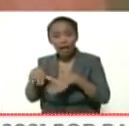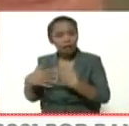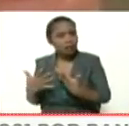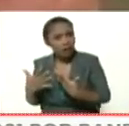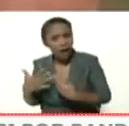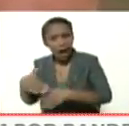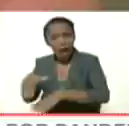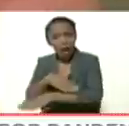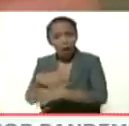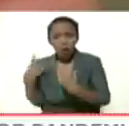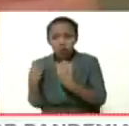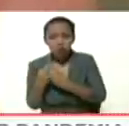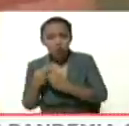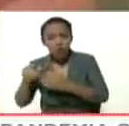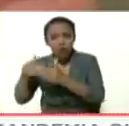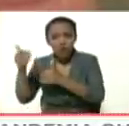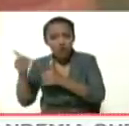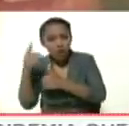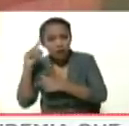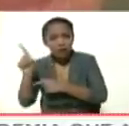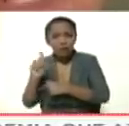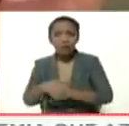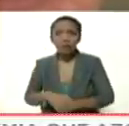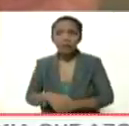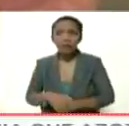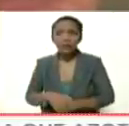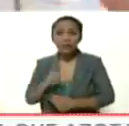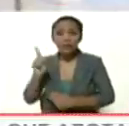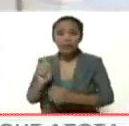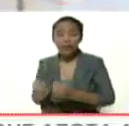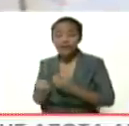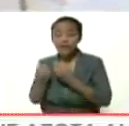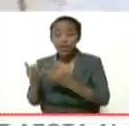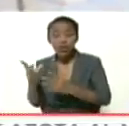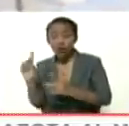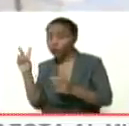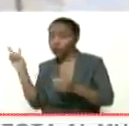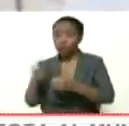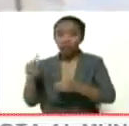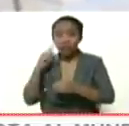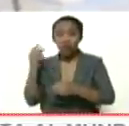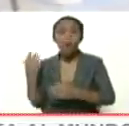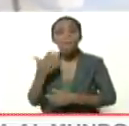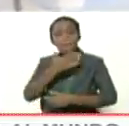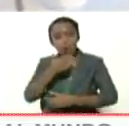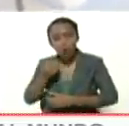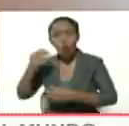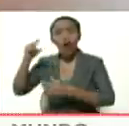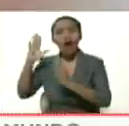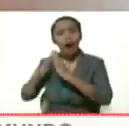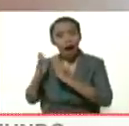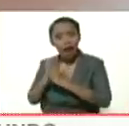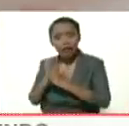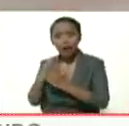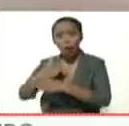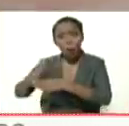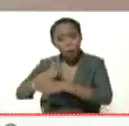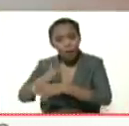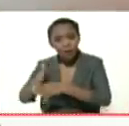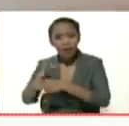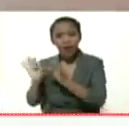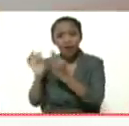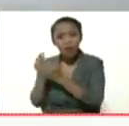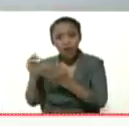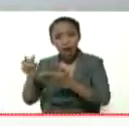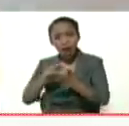a contagiarnos con este virus tan violento. Pues estemos en casa, compartamos con la familia, aprovechemos para leer,